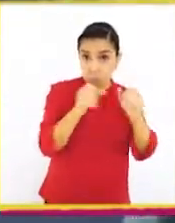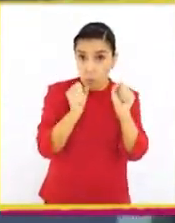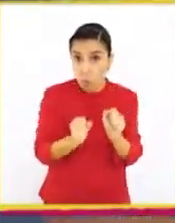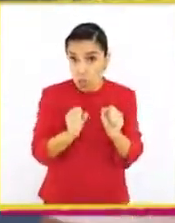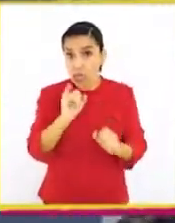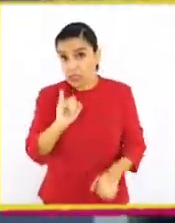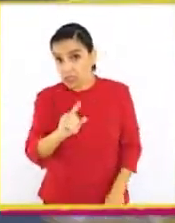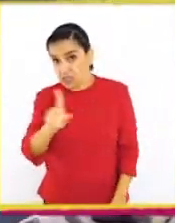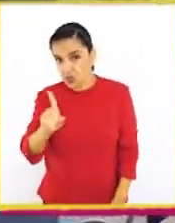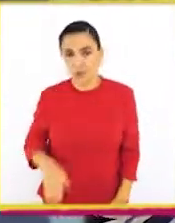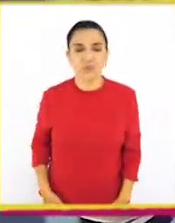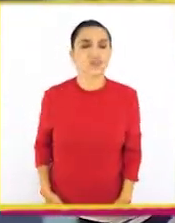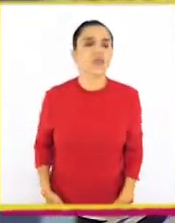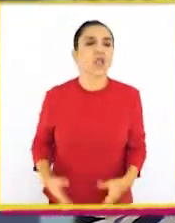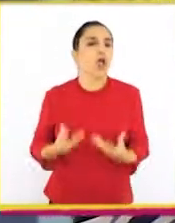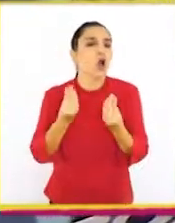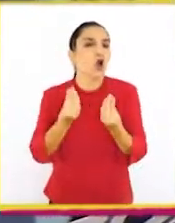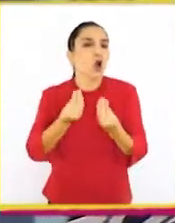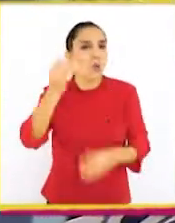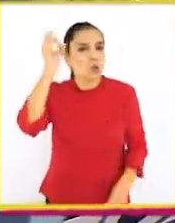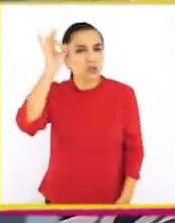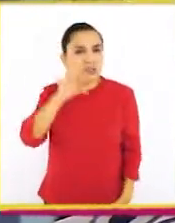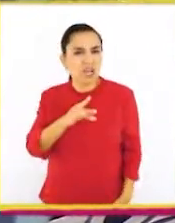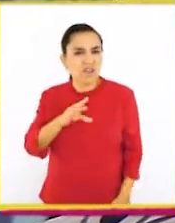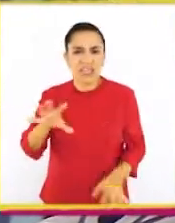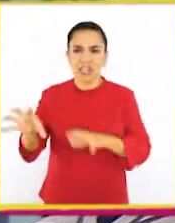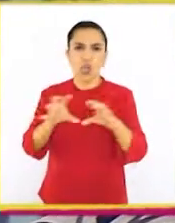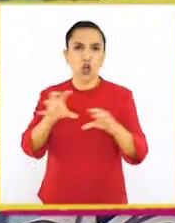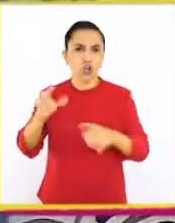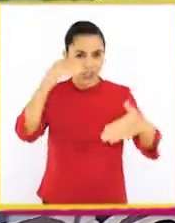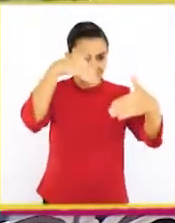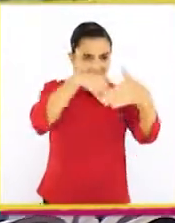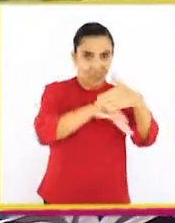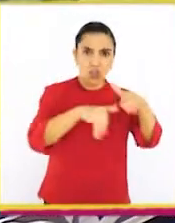no. ¿Cómo podemos saber qué cabe dentro de la mochila?